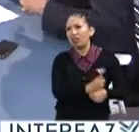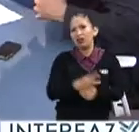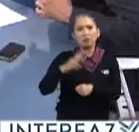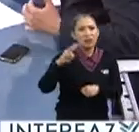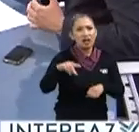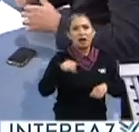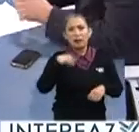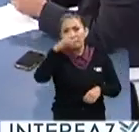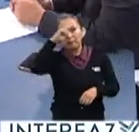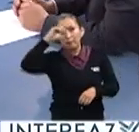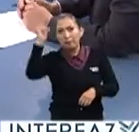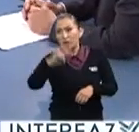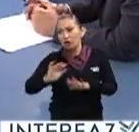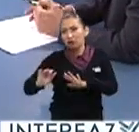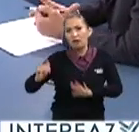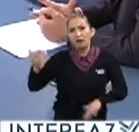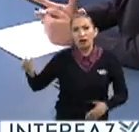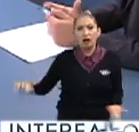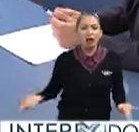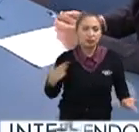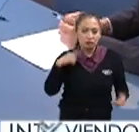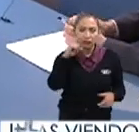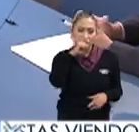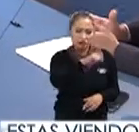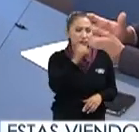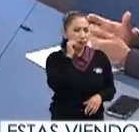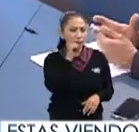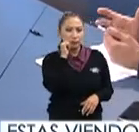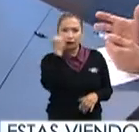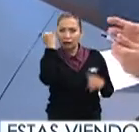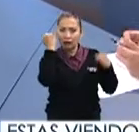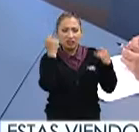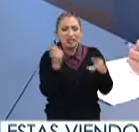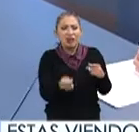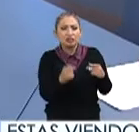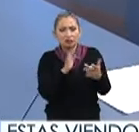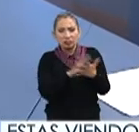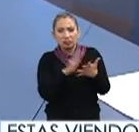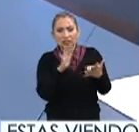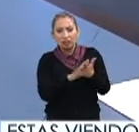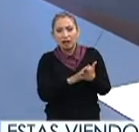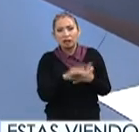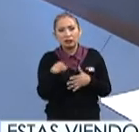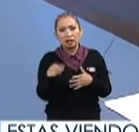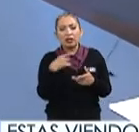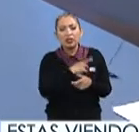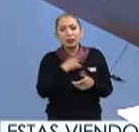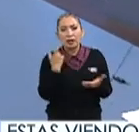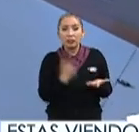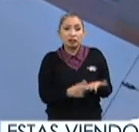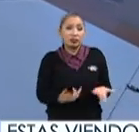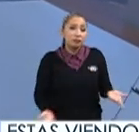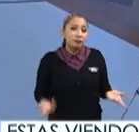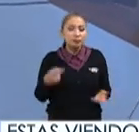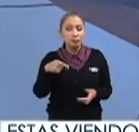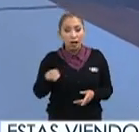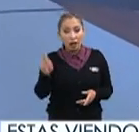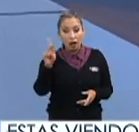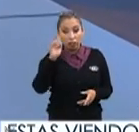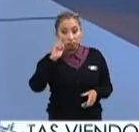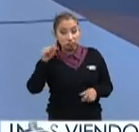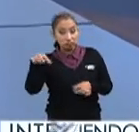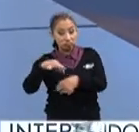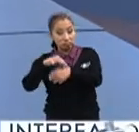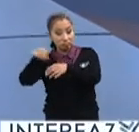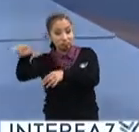realmente sufrir más de lo que ha sufrido, ¿no? Es complejo siempre esta filosofía de qué es un sistema penitenciario y qué se debe hacer, pero queda en